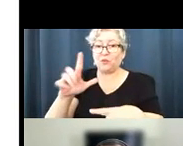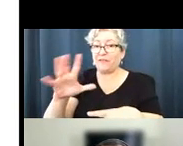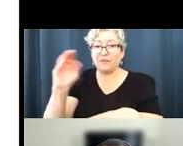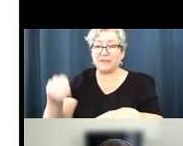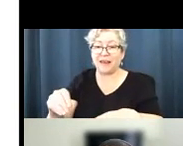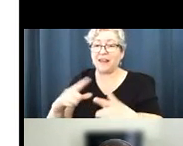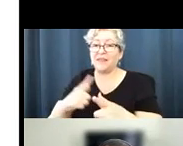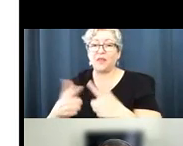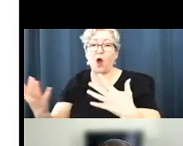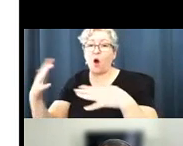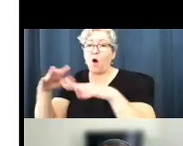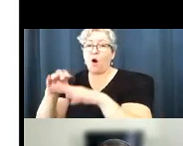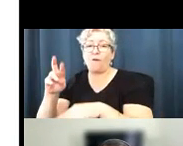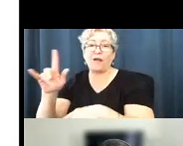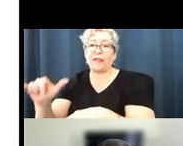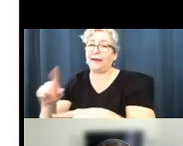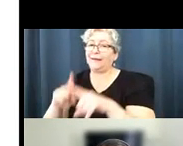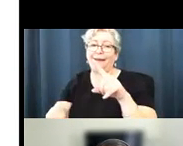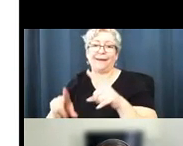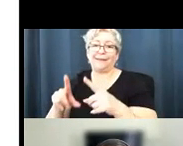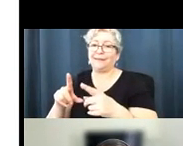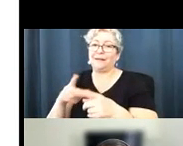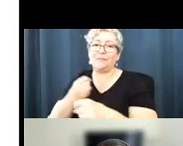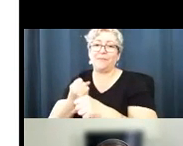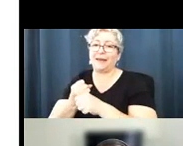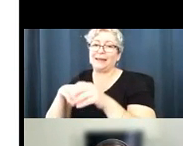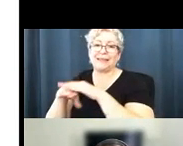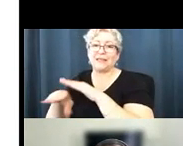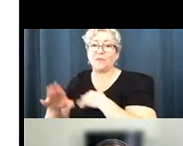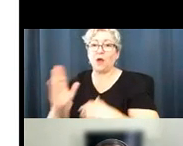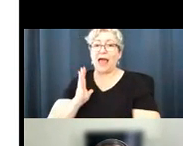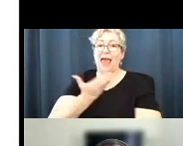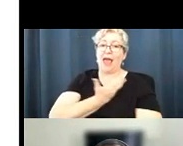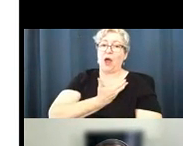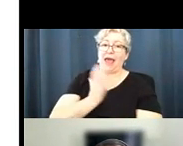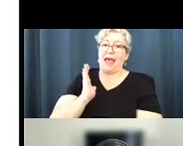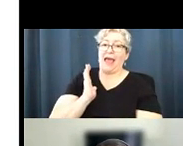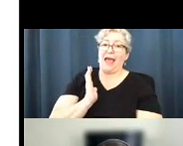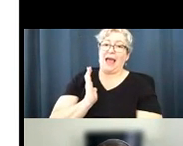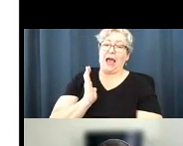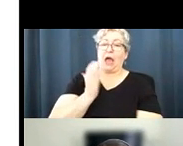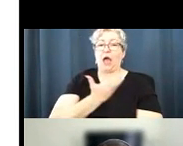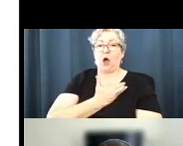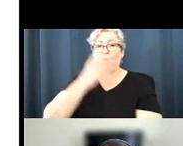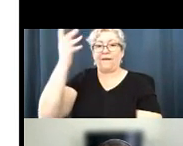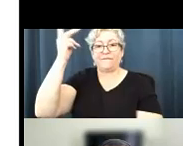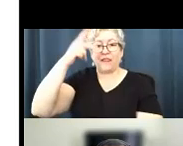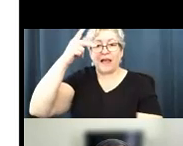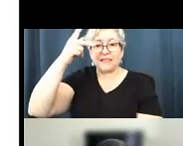más o menos el 25% para arreglar el 25% de los problemas solamente. Los overlays no